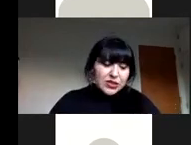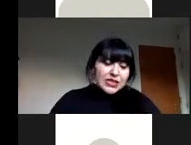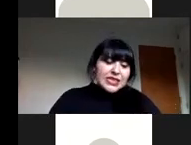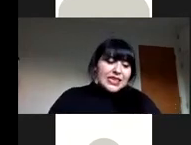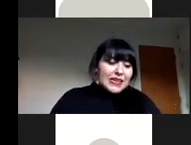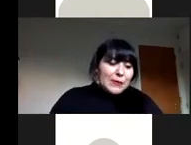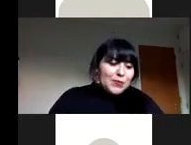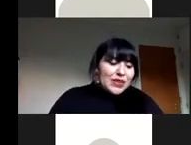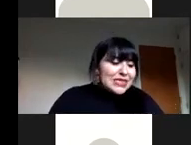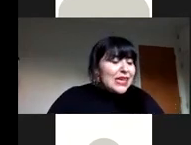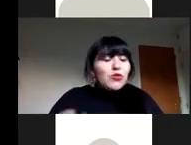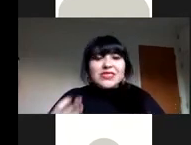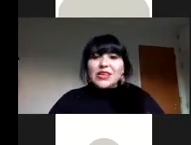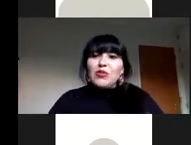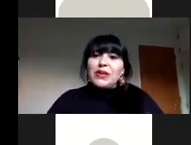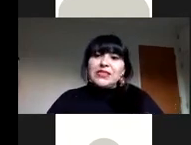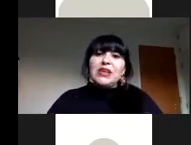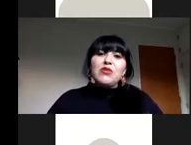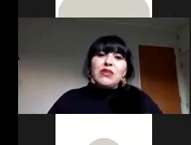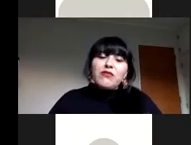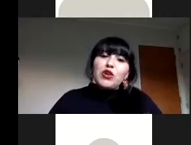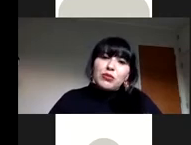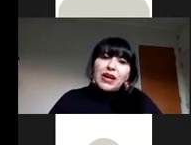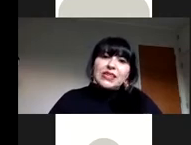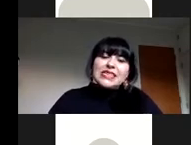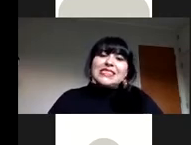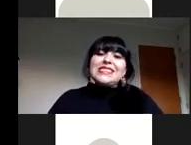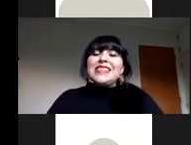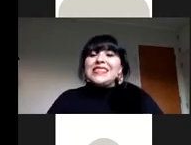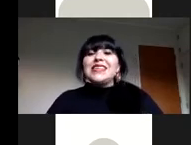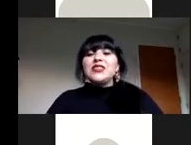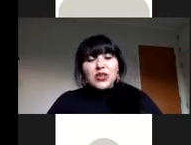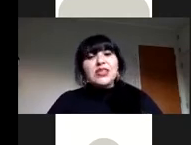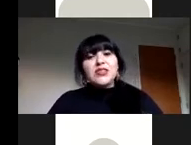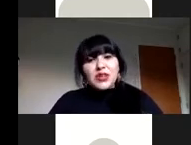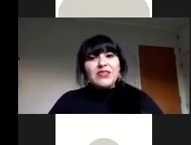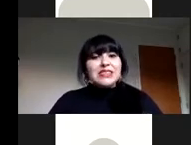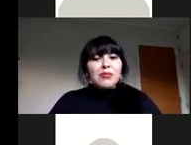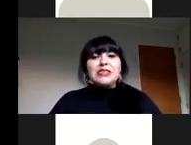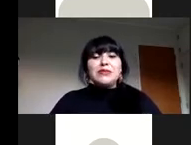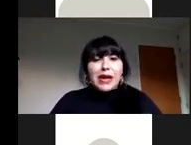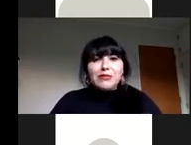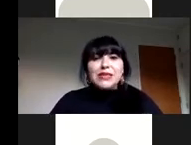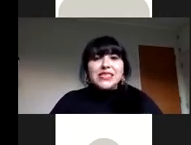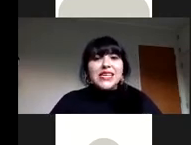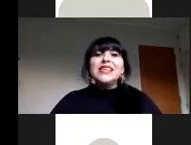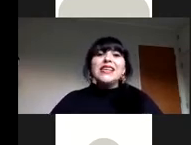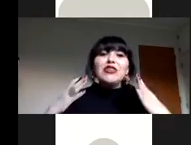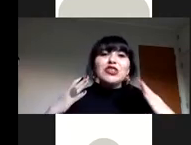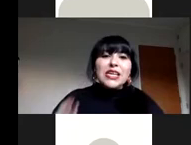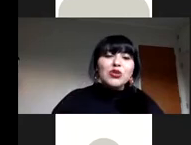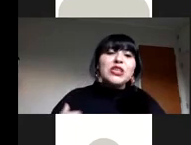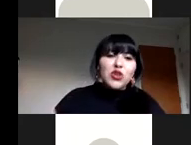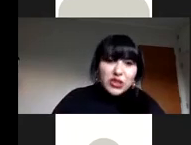público. Y se dan cuenta cómo aparece una nueva forma de transacción de drogas basada principalmente en